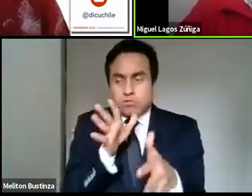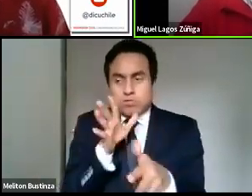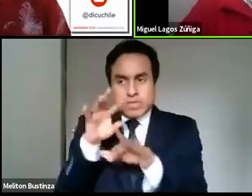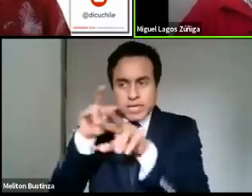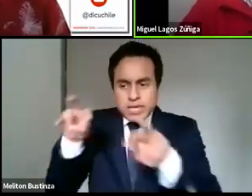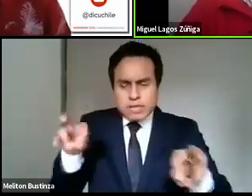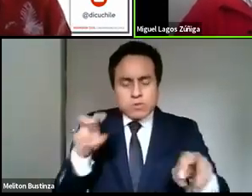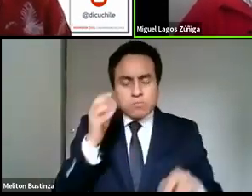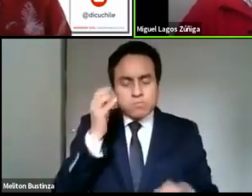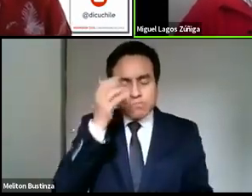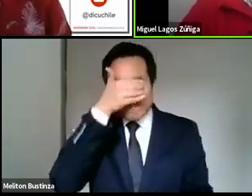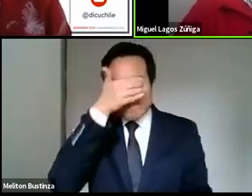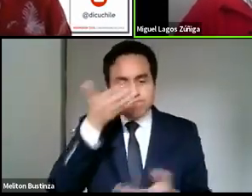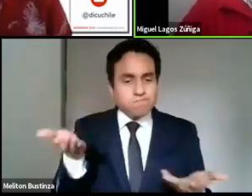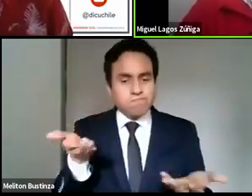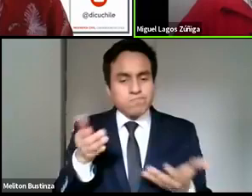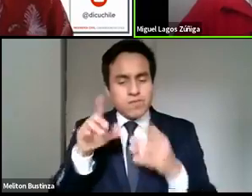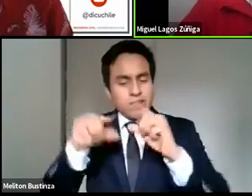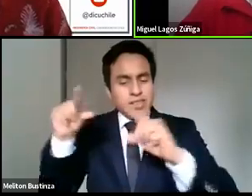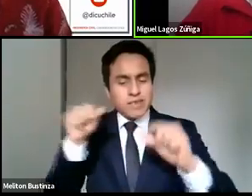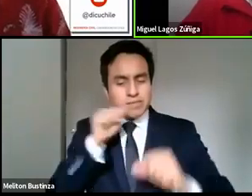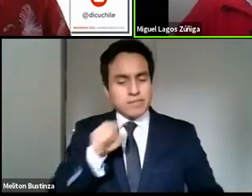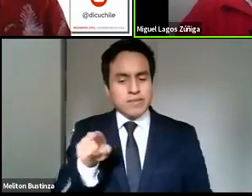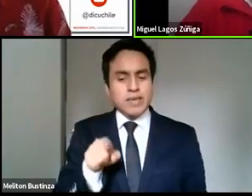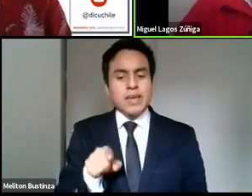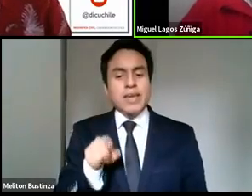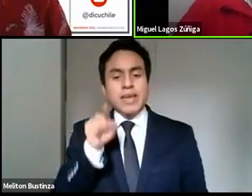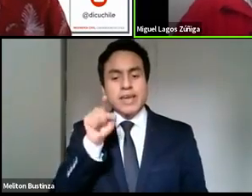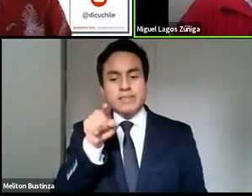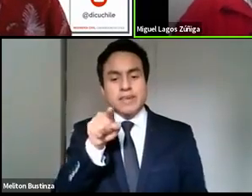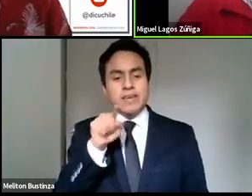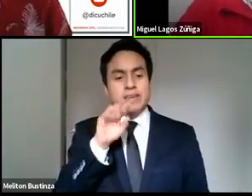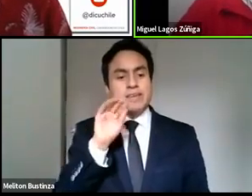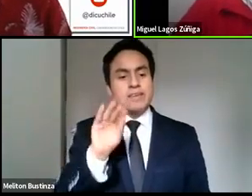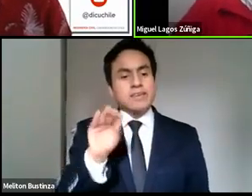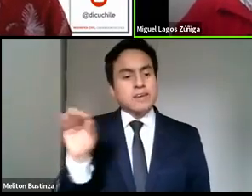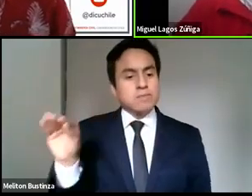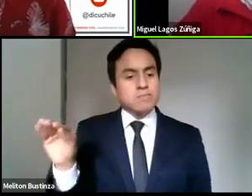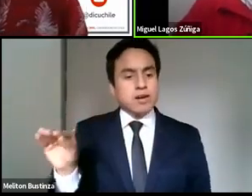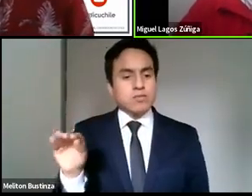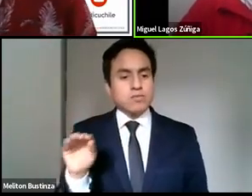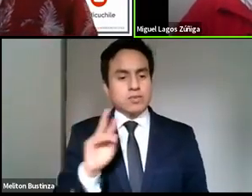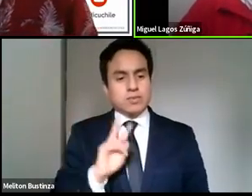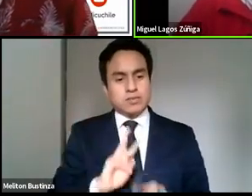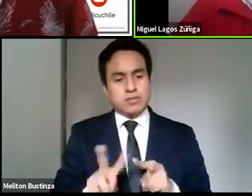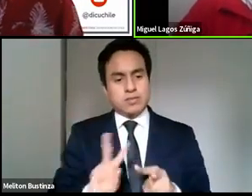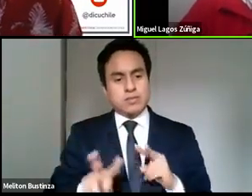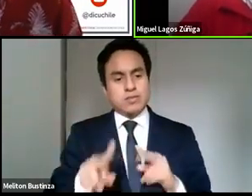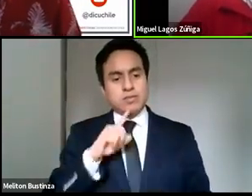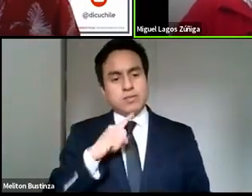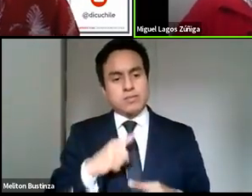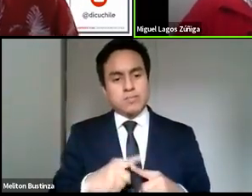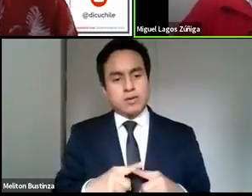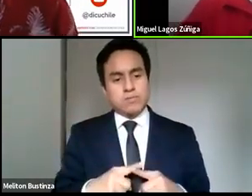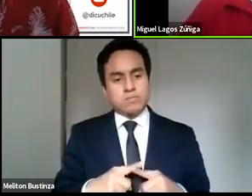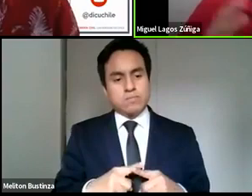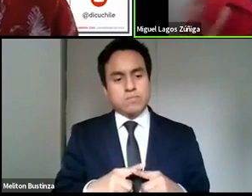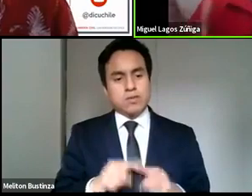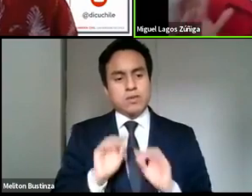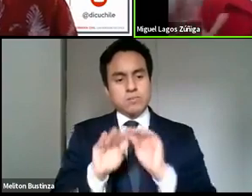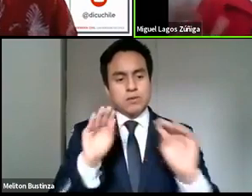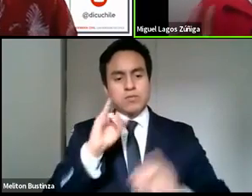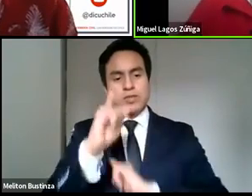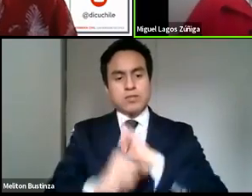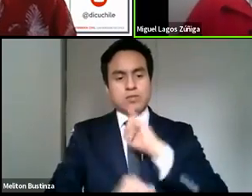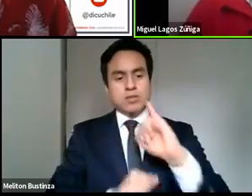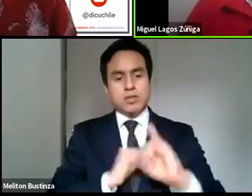midiendo. Y esa área, ese llamado, de hecho lo llamaron así como un llamado internacional a